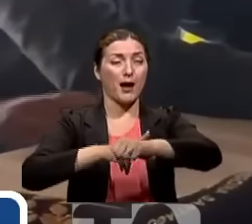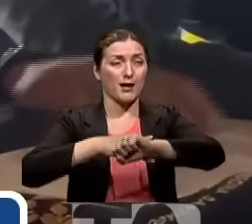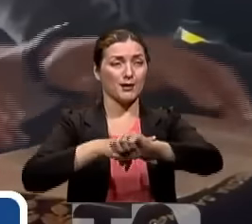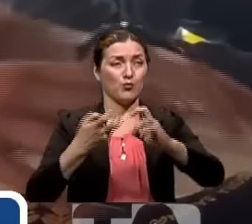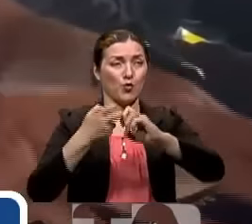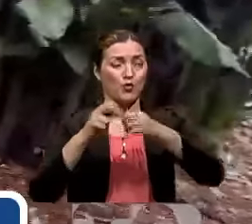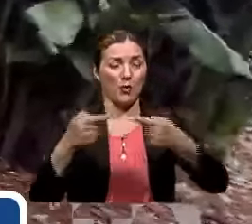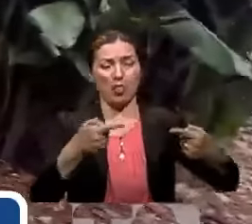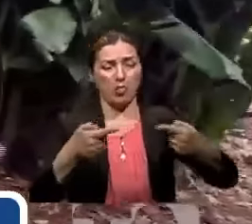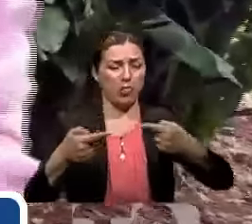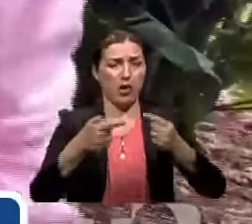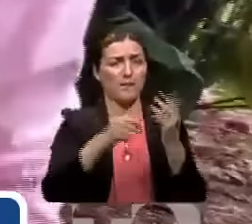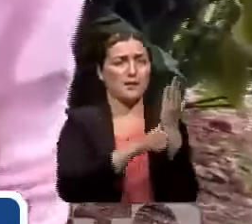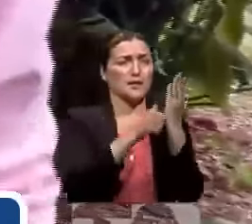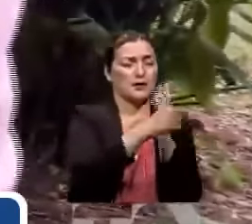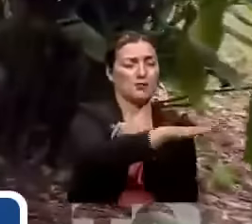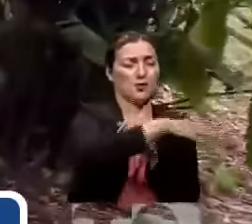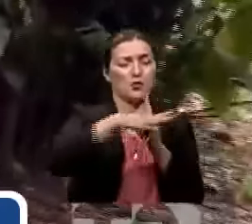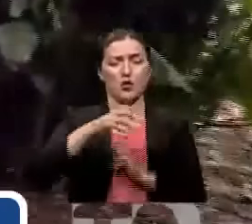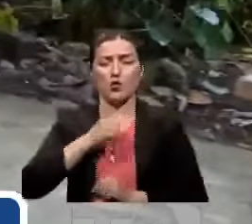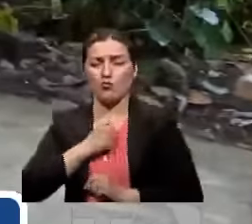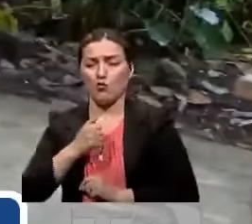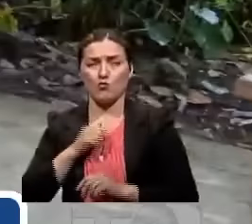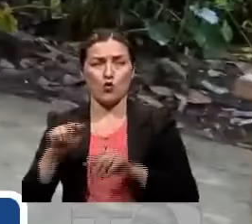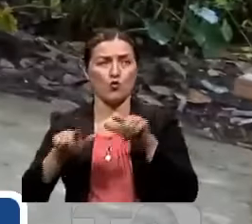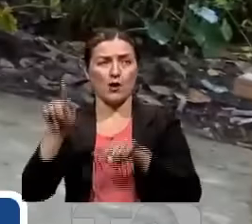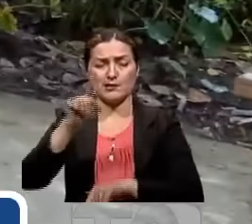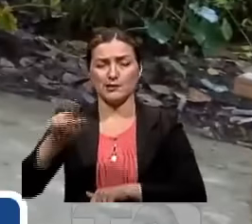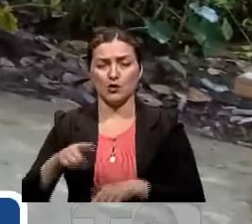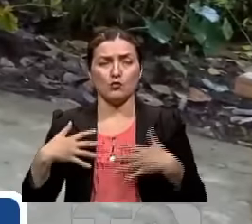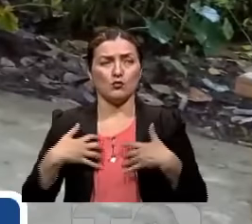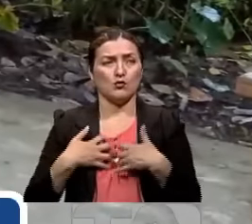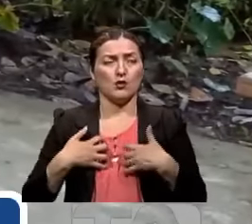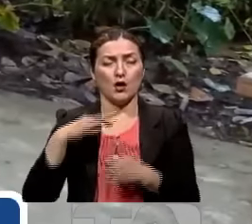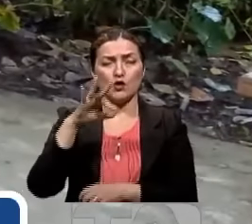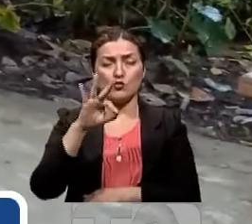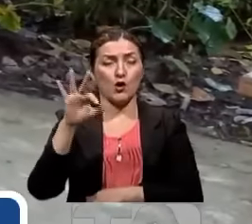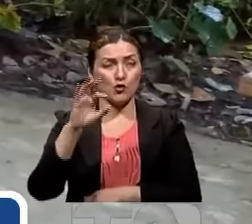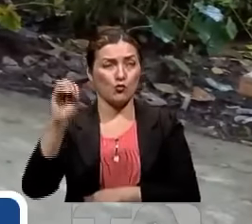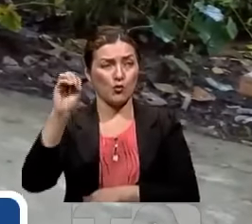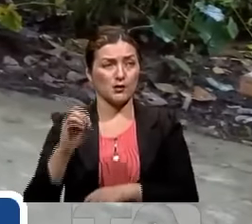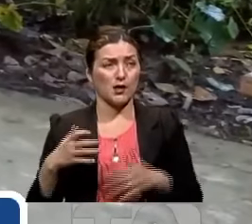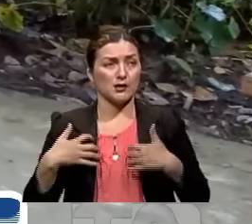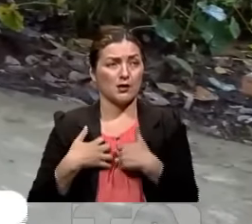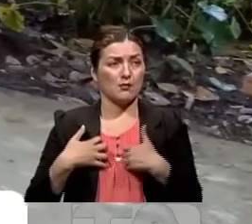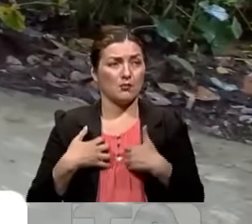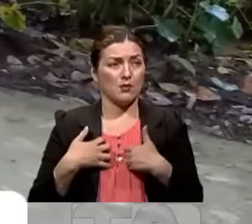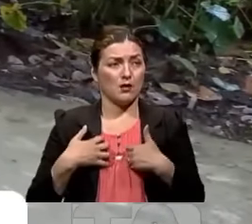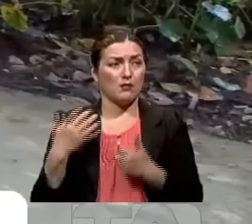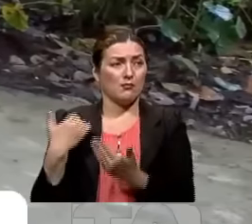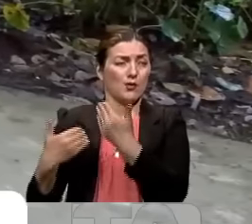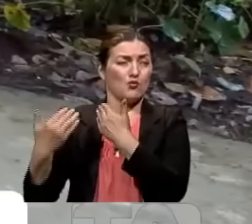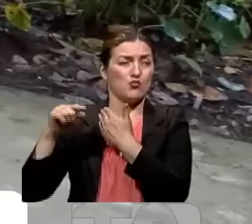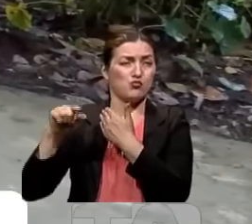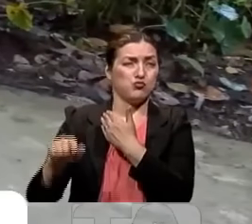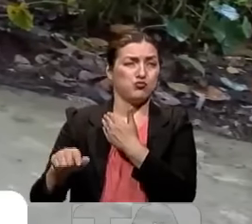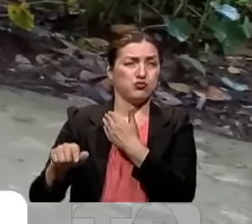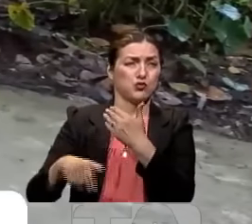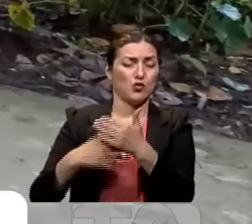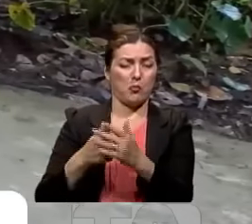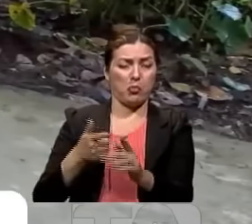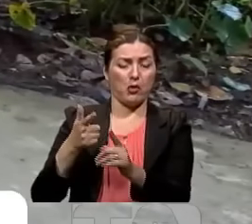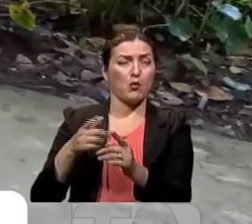fricciones entre el Ministerio de Ambiente y su propietario. Lo único que nos queda, el 99% de las especies de Morona, Santiago, han sido llevadas y todo con el